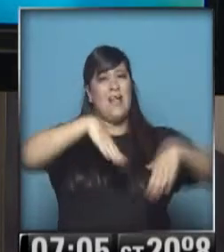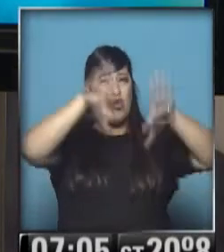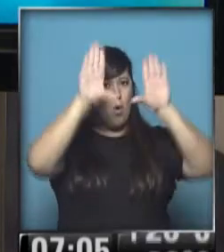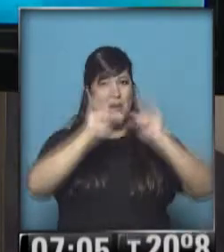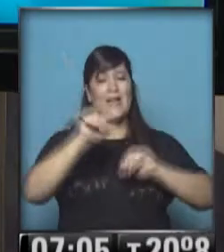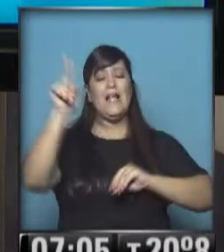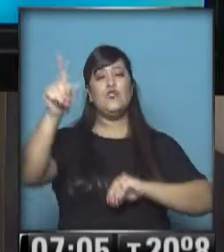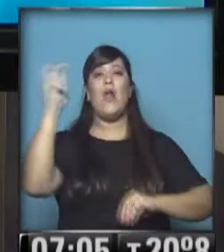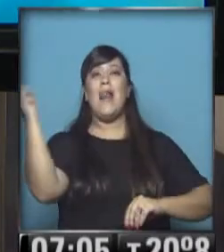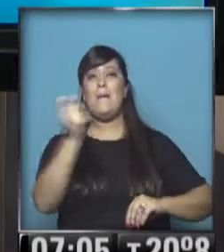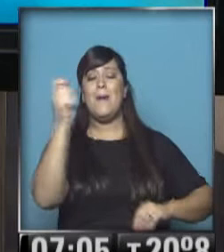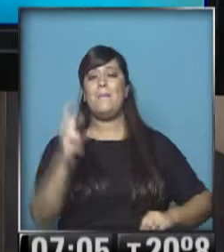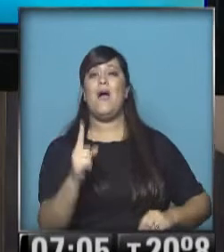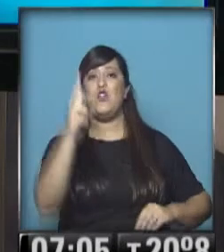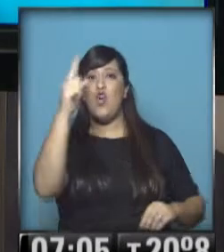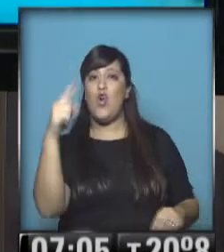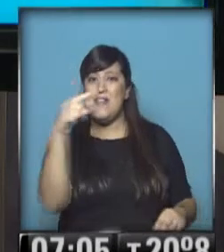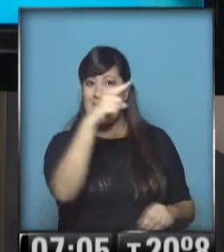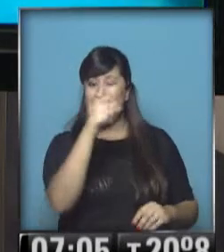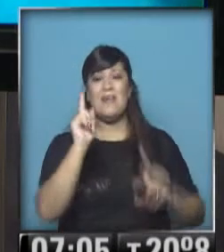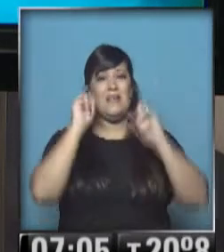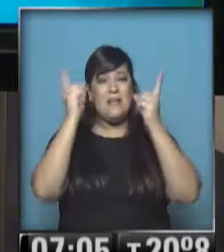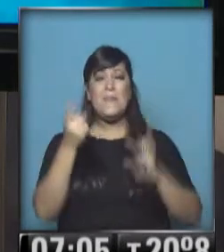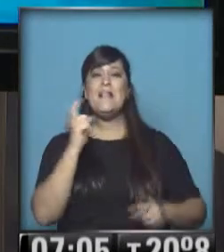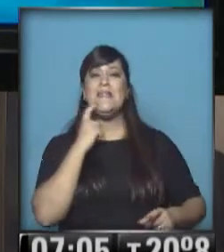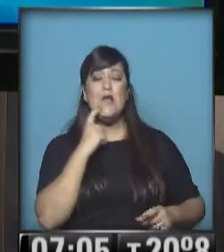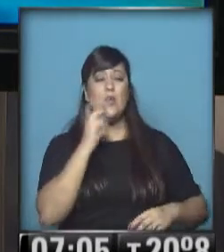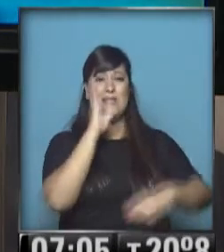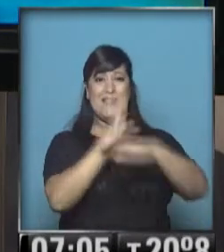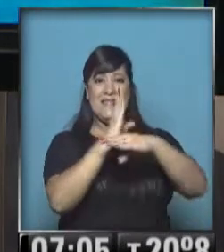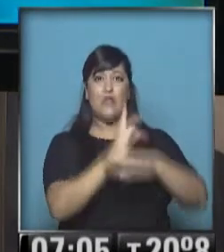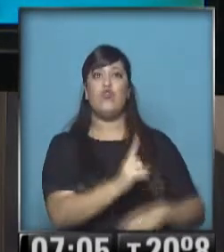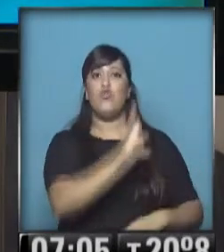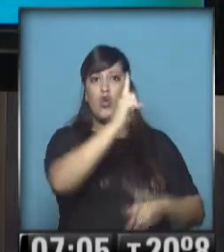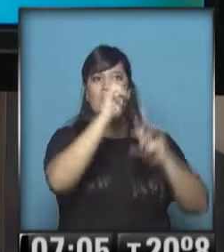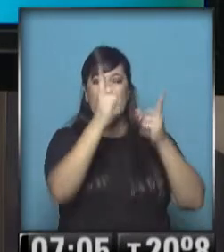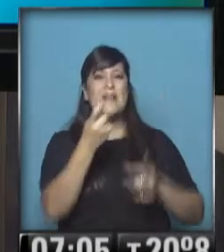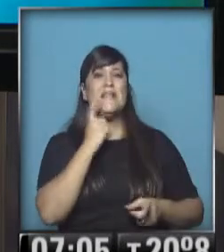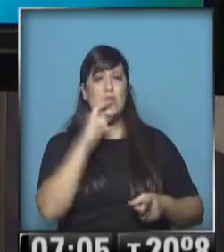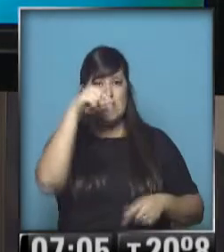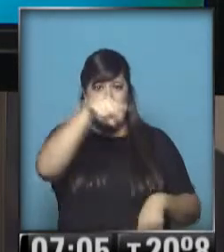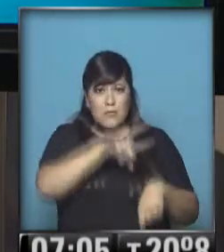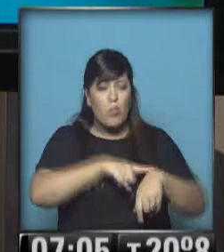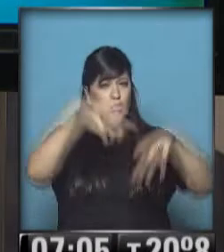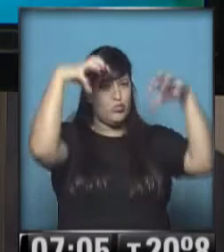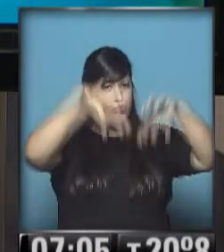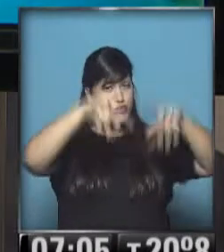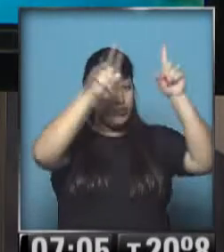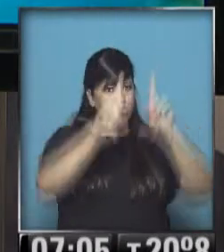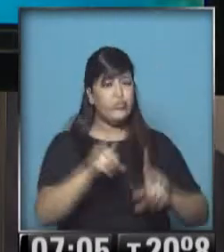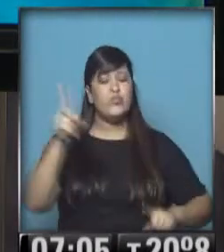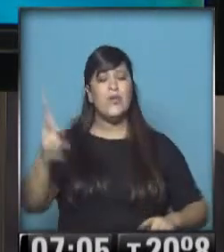de La Pampa todavía, San Luis en el centro y en el norte. Bien en el norte hay tormentas ahora mismo, Santa Fe,